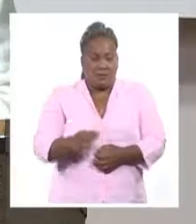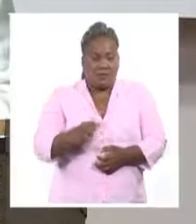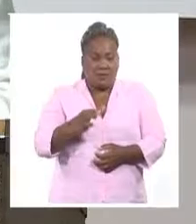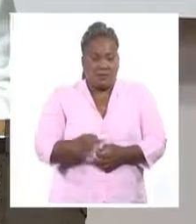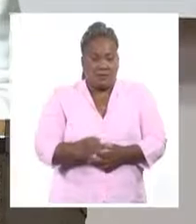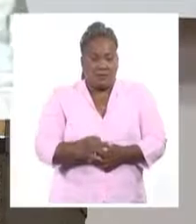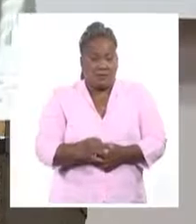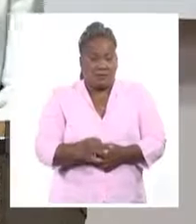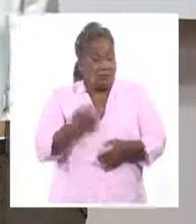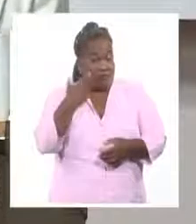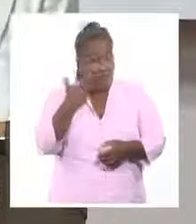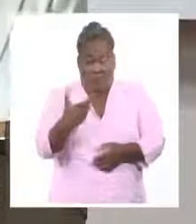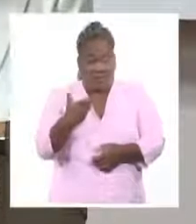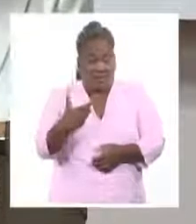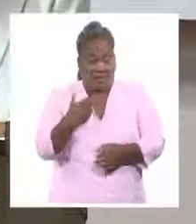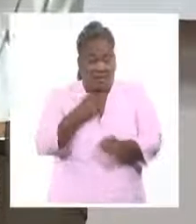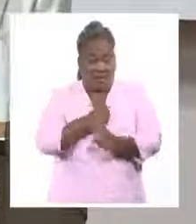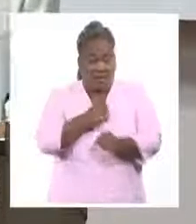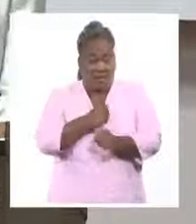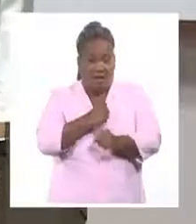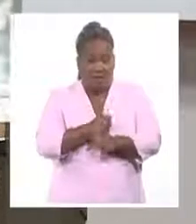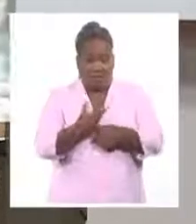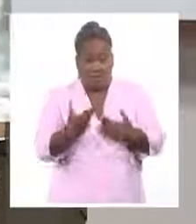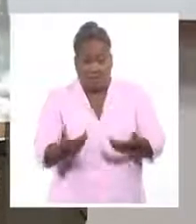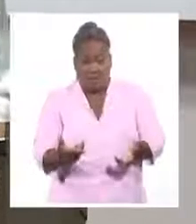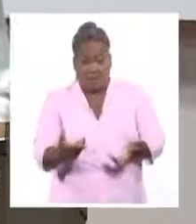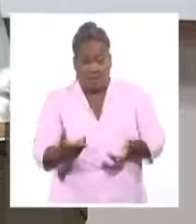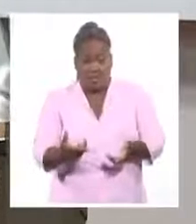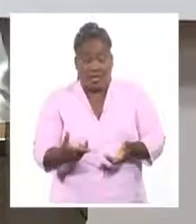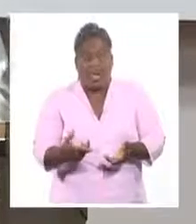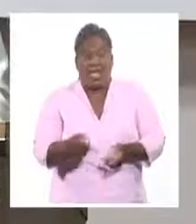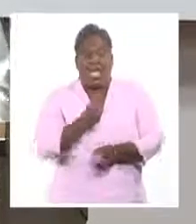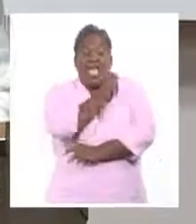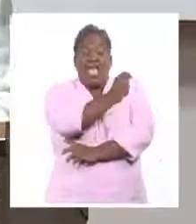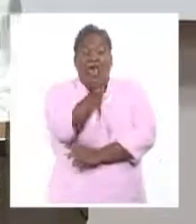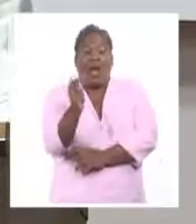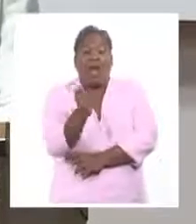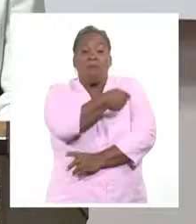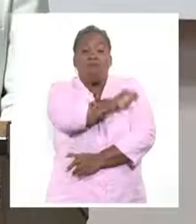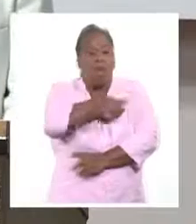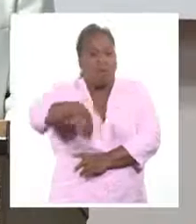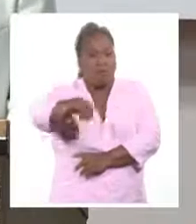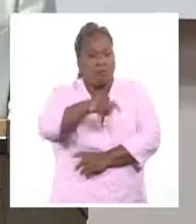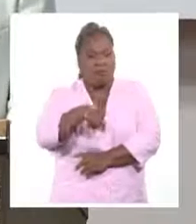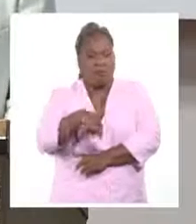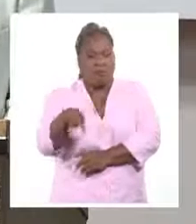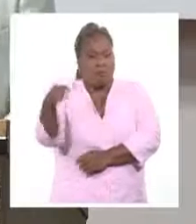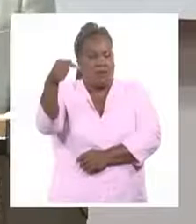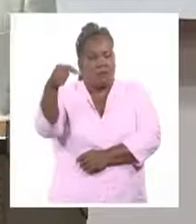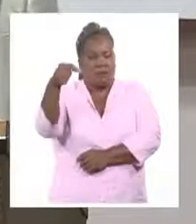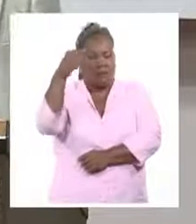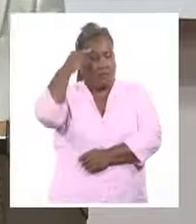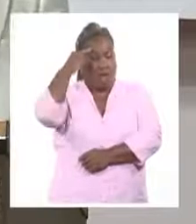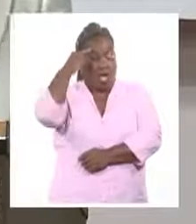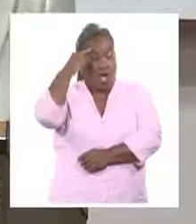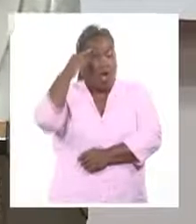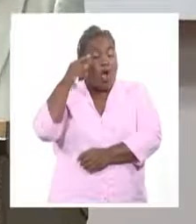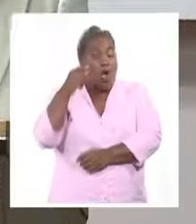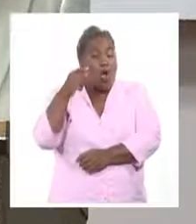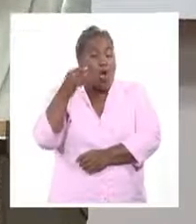de las armas fundamentales del arsenal político de Fidel: educar al pueblo, fomentar una conciencia crítica,